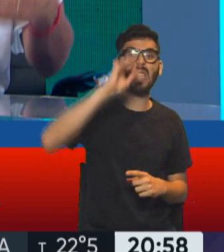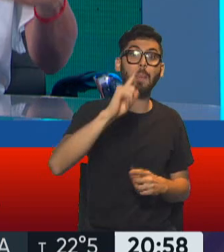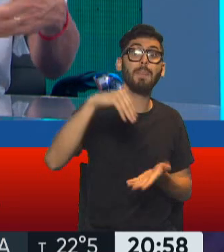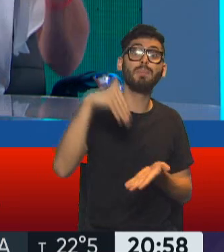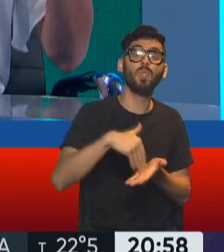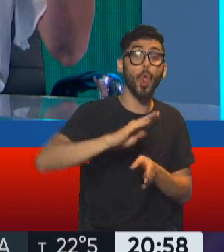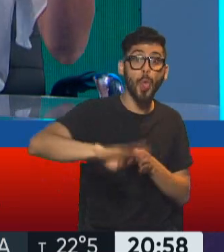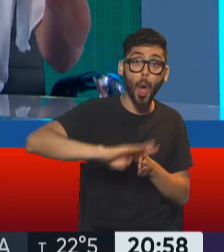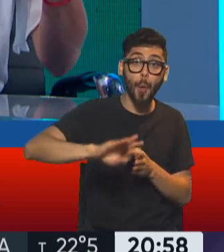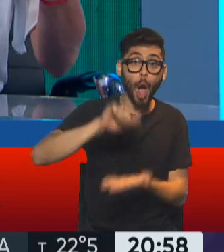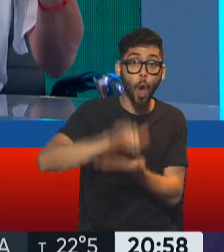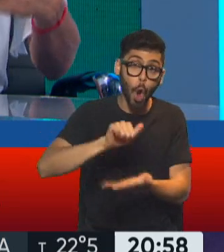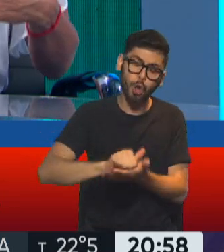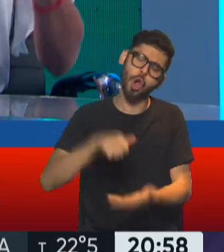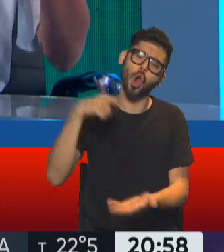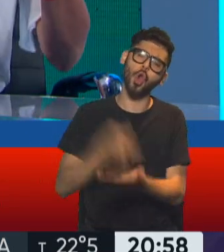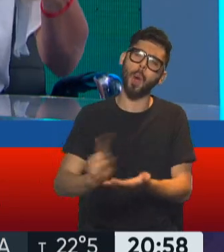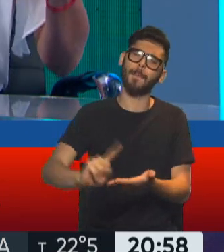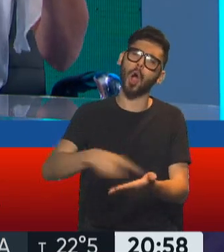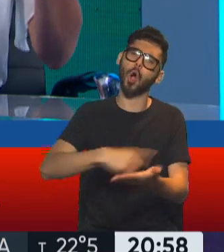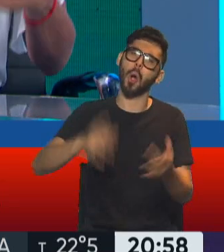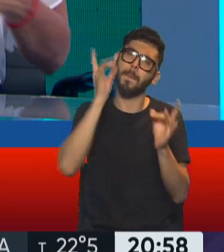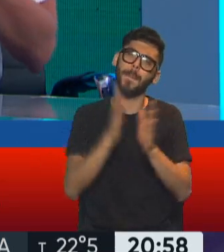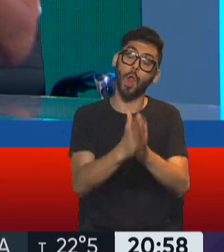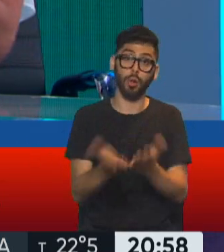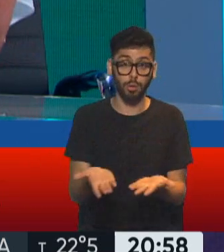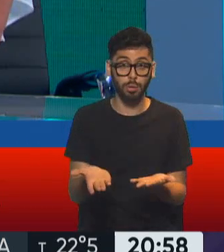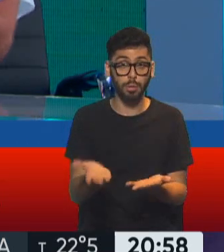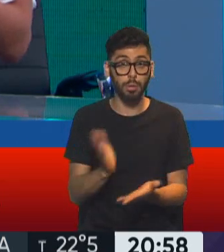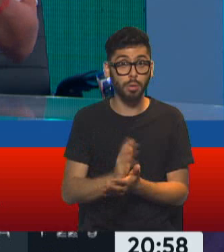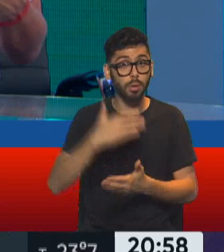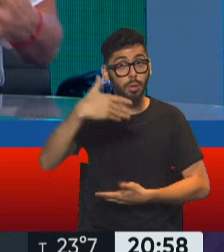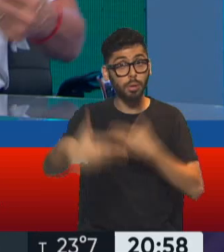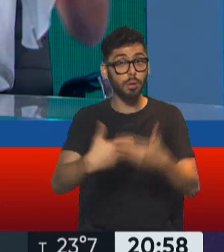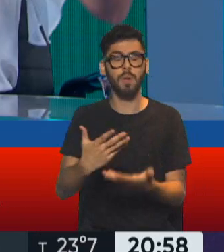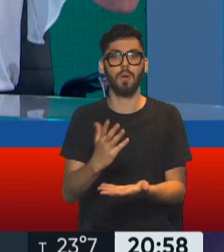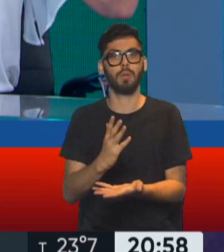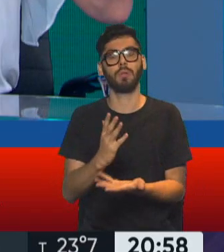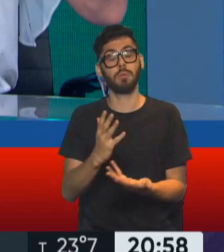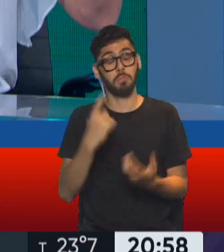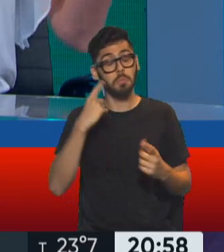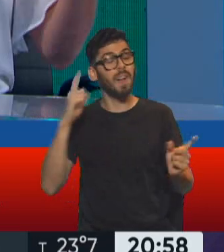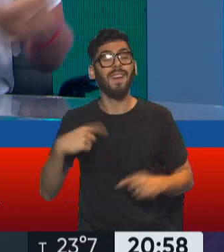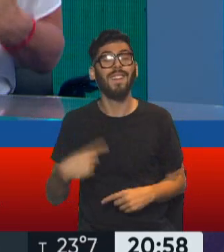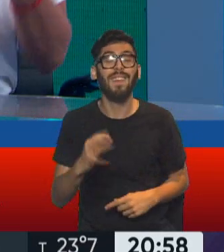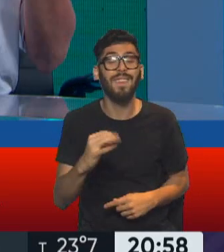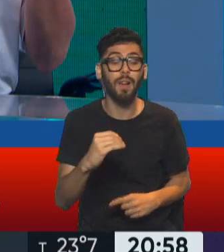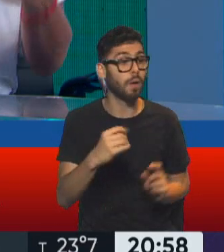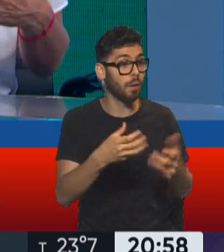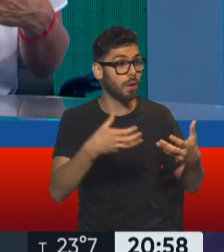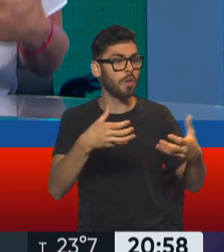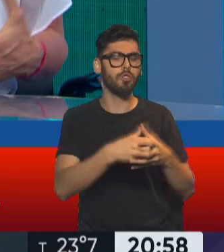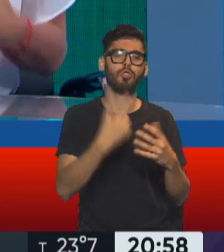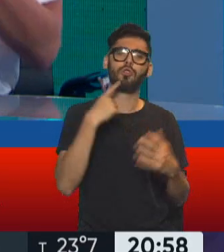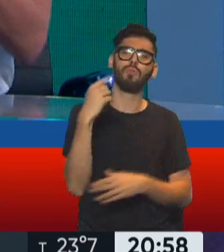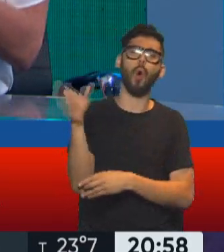Él construyó su poder al calor justamente de avanzar sobre las... Por eso lo increíble es que ellos sean los que levantan la bandera de la